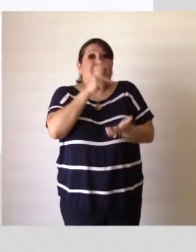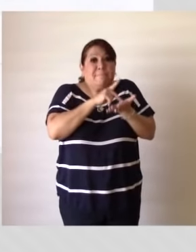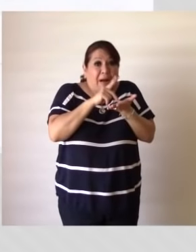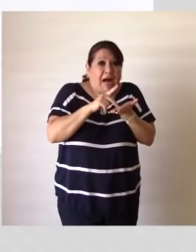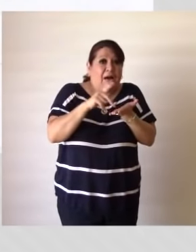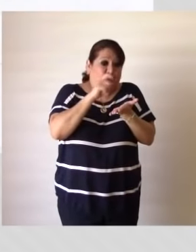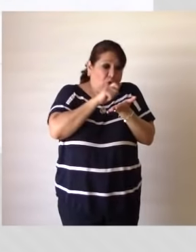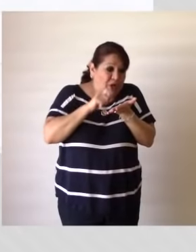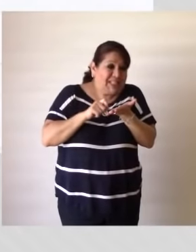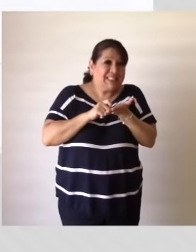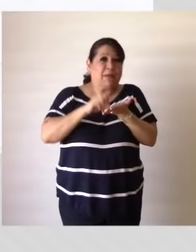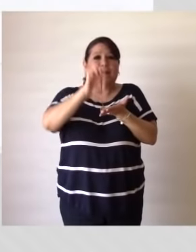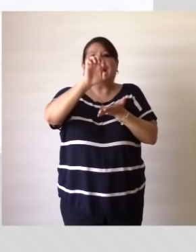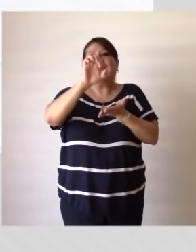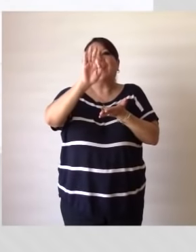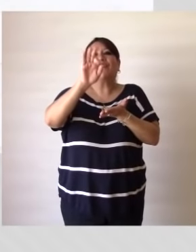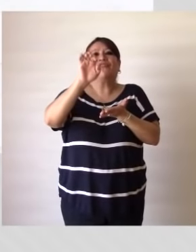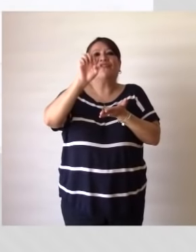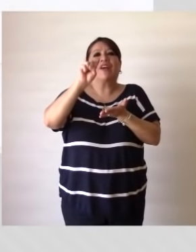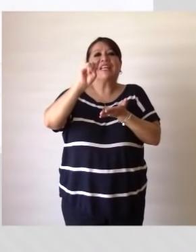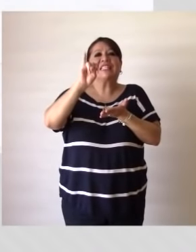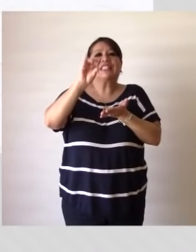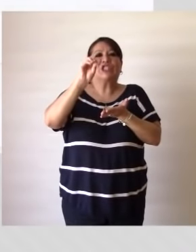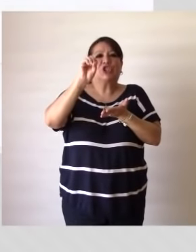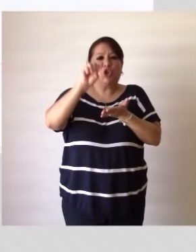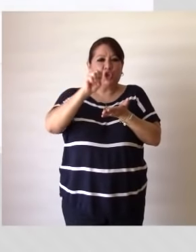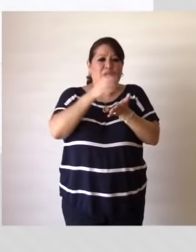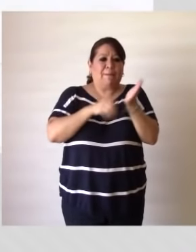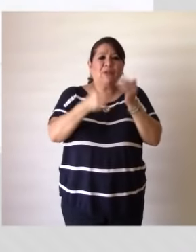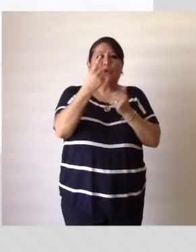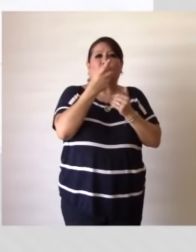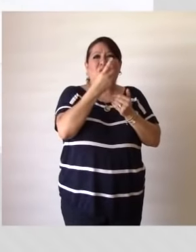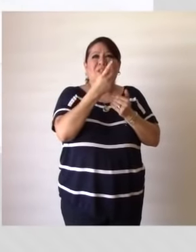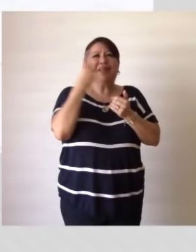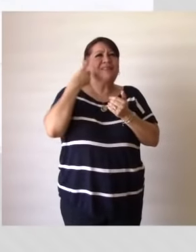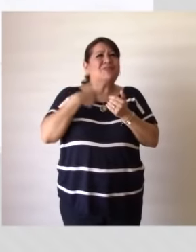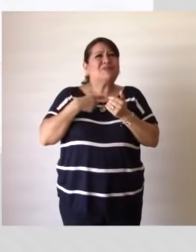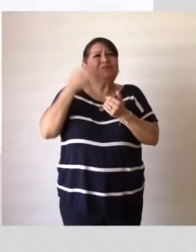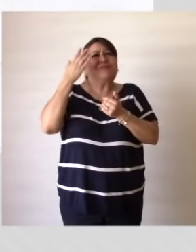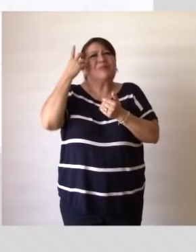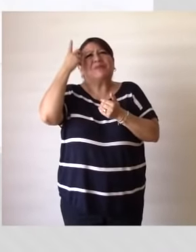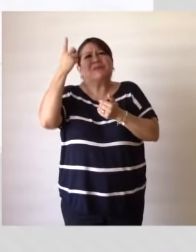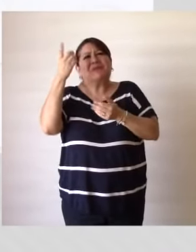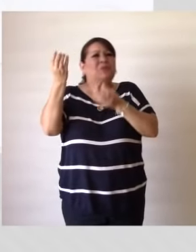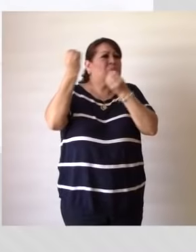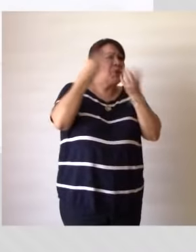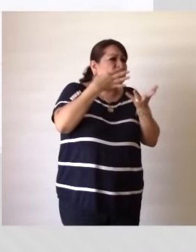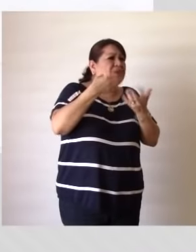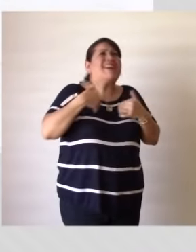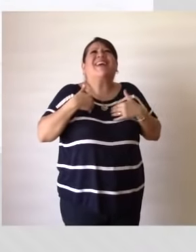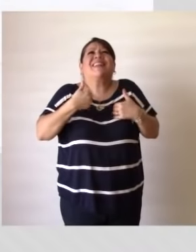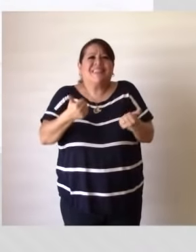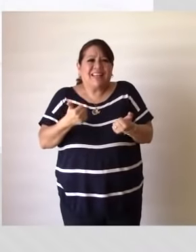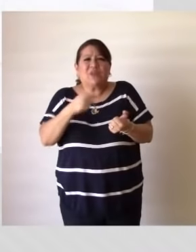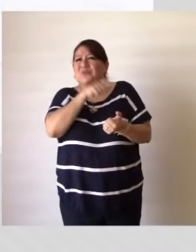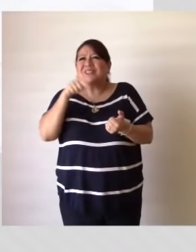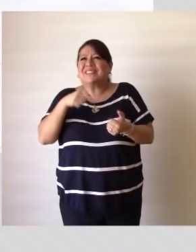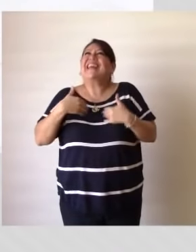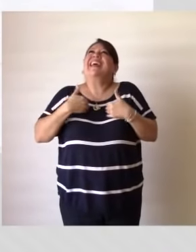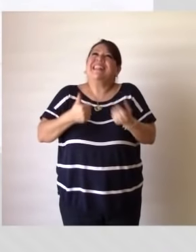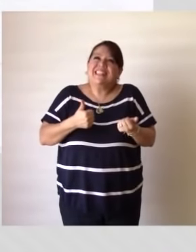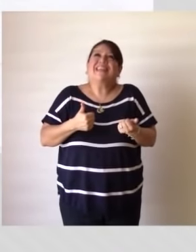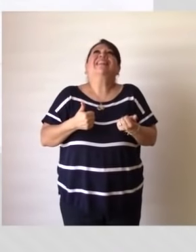entendimiento para que ustedes puedan entender y comprender las cosas que les dios les ha dado